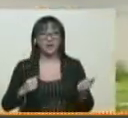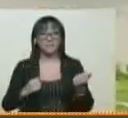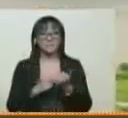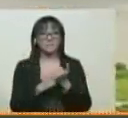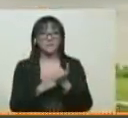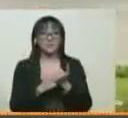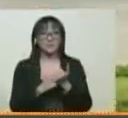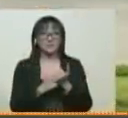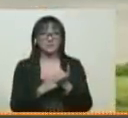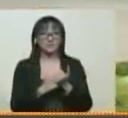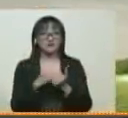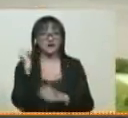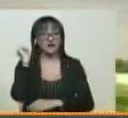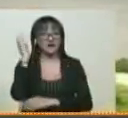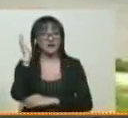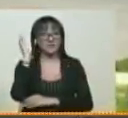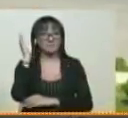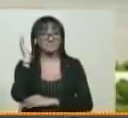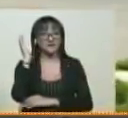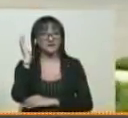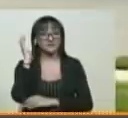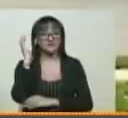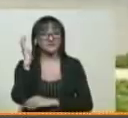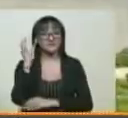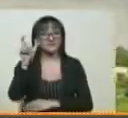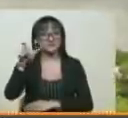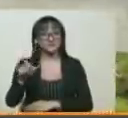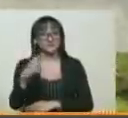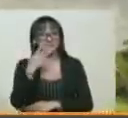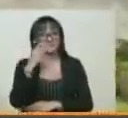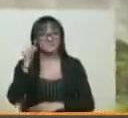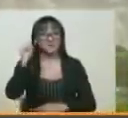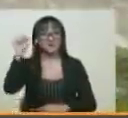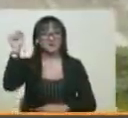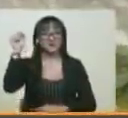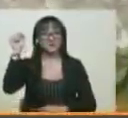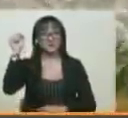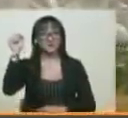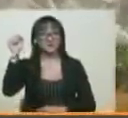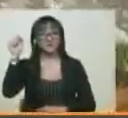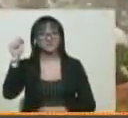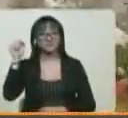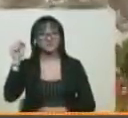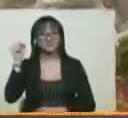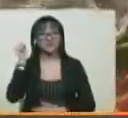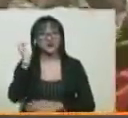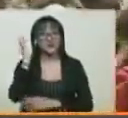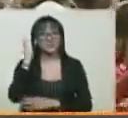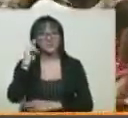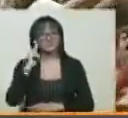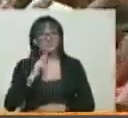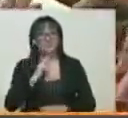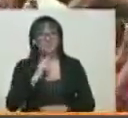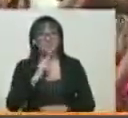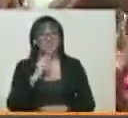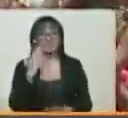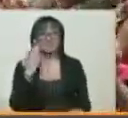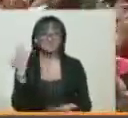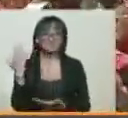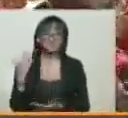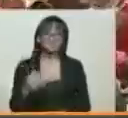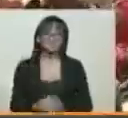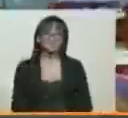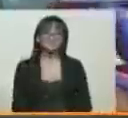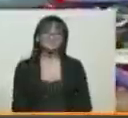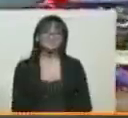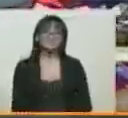quienes representan la campaña del candidato presidente Nicolás Maduro y de la campaña Simón Bolívar. Disfrutan entonces.